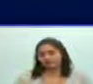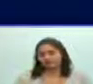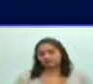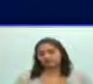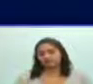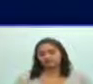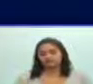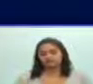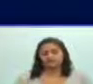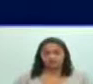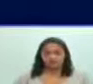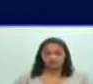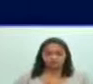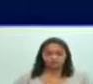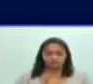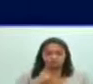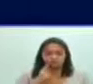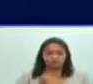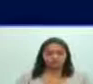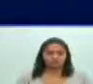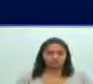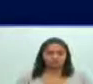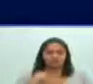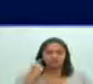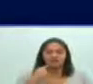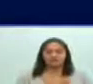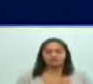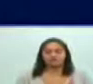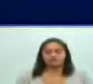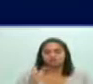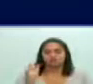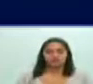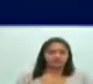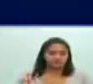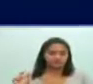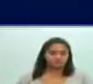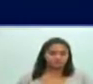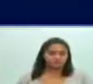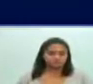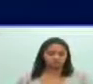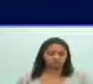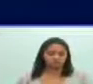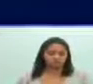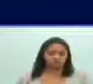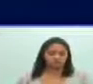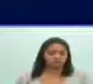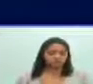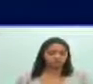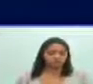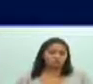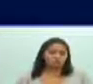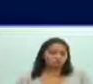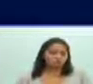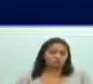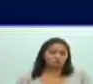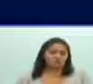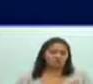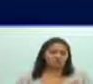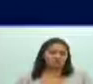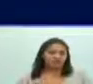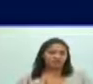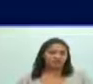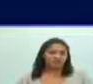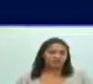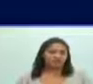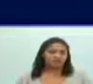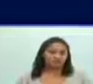ejemplo, algunos definen a personas como alguien, nadie, otros definen a cosas como nada, algo,